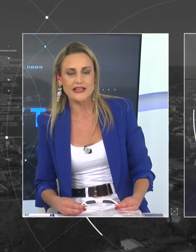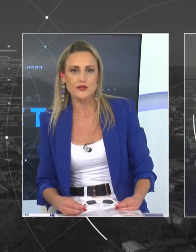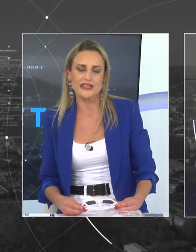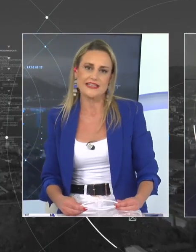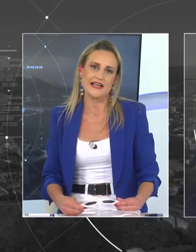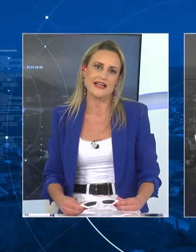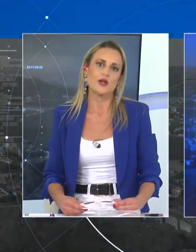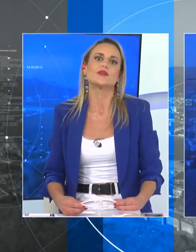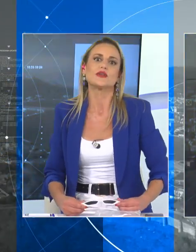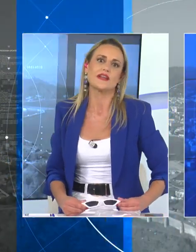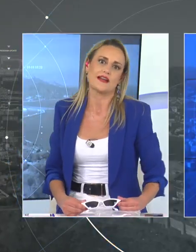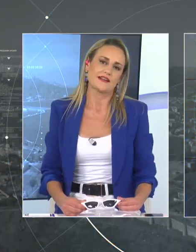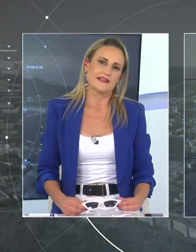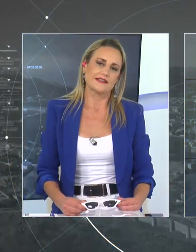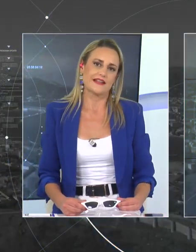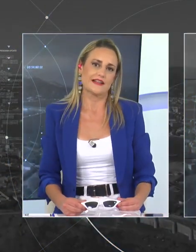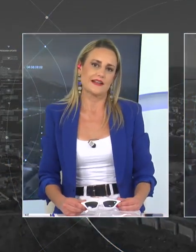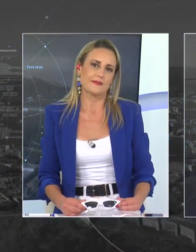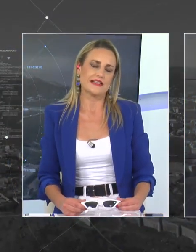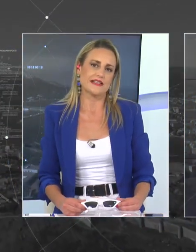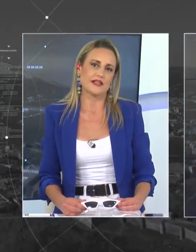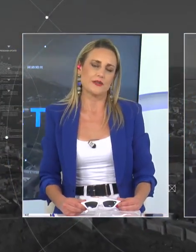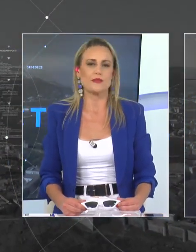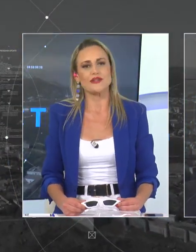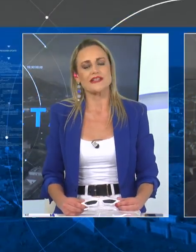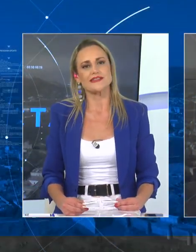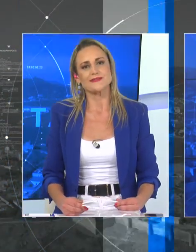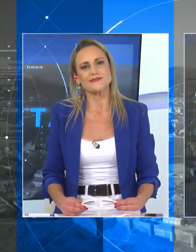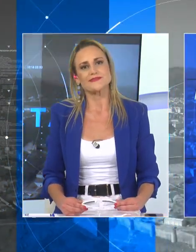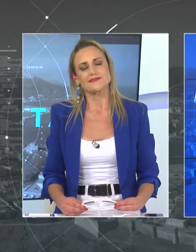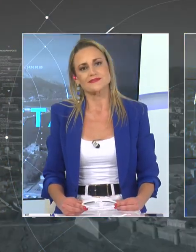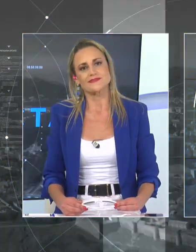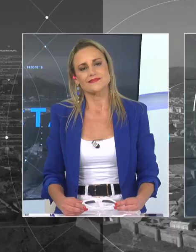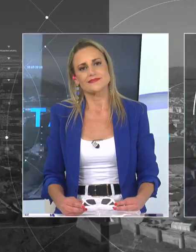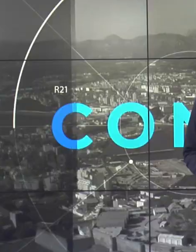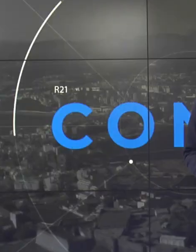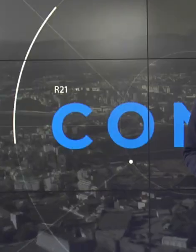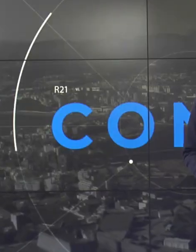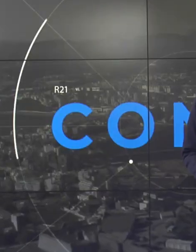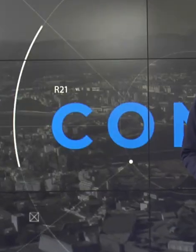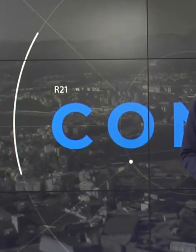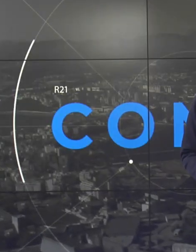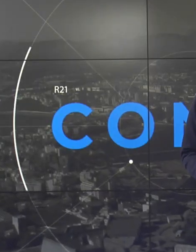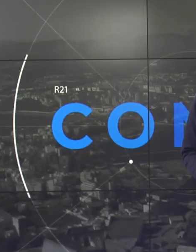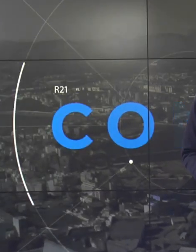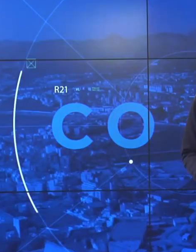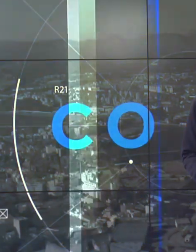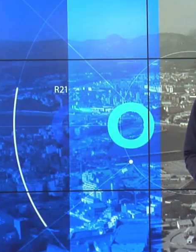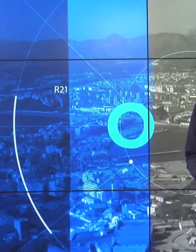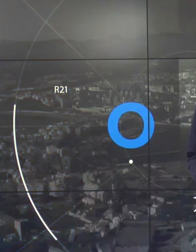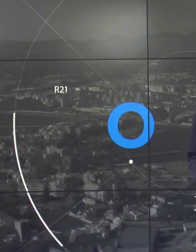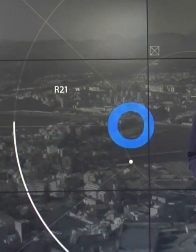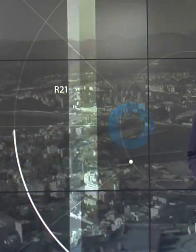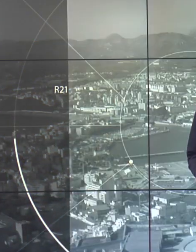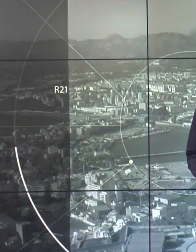viene marcado por esa continuidad del presidente del gobierno Pedro Sánchez Buenos días Susana Pues sí evidentemente esa noticia lo